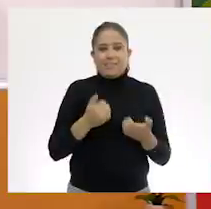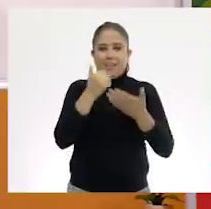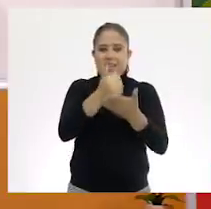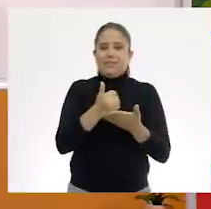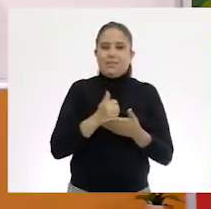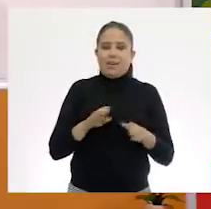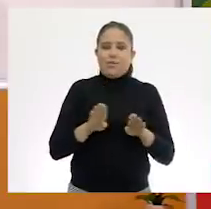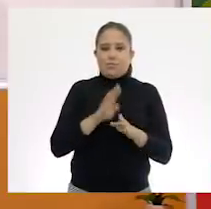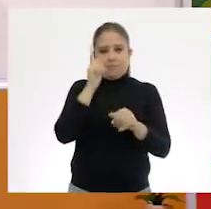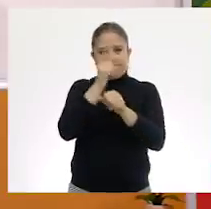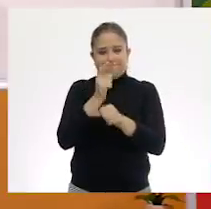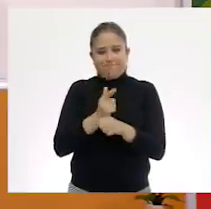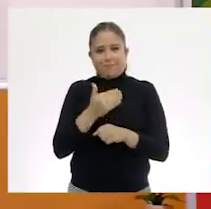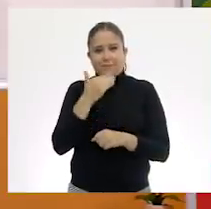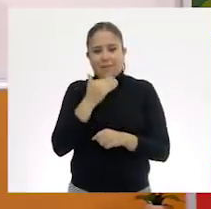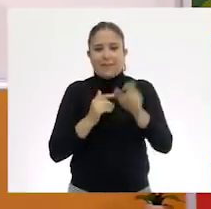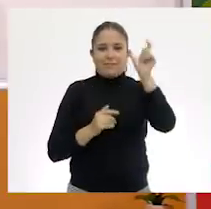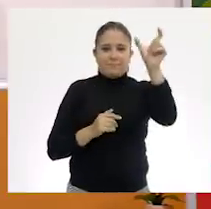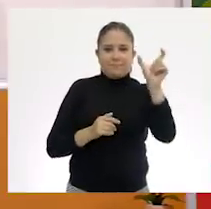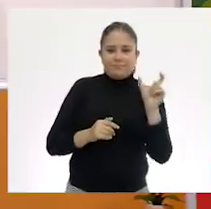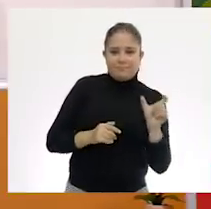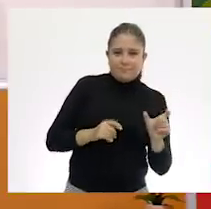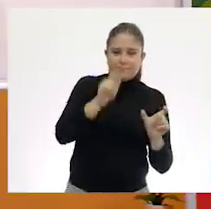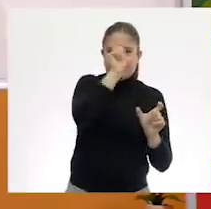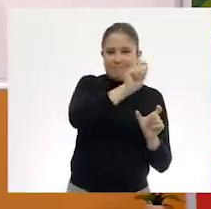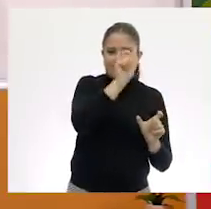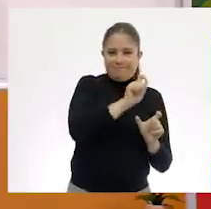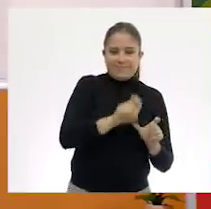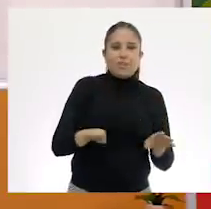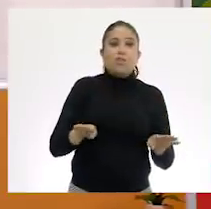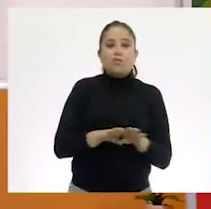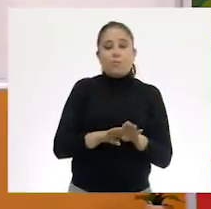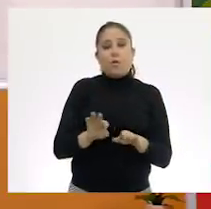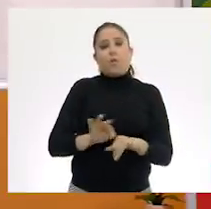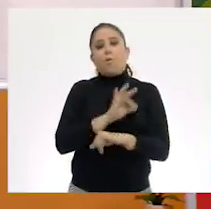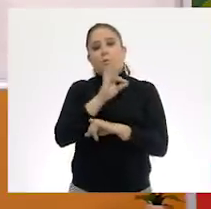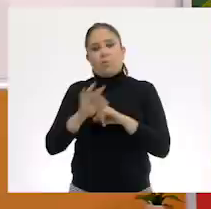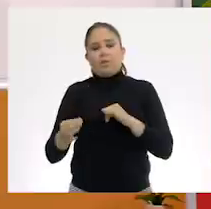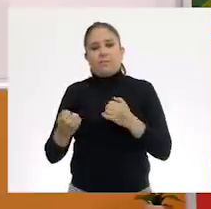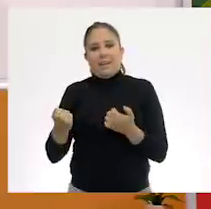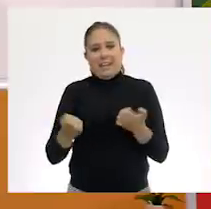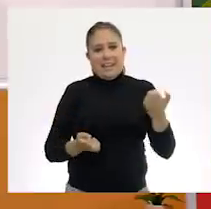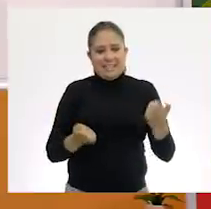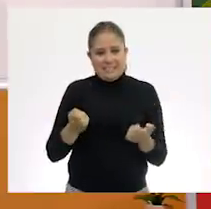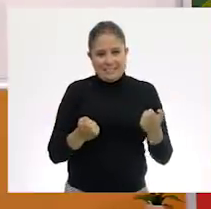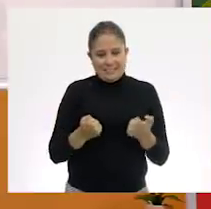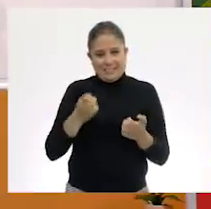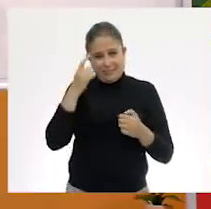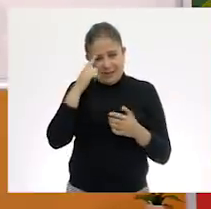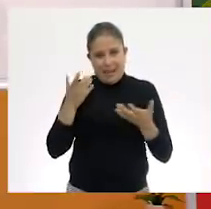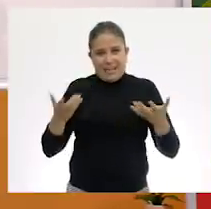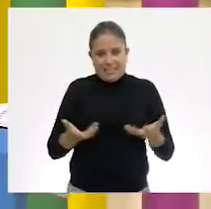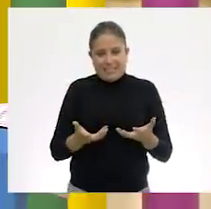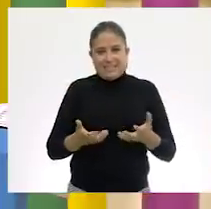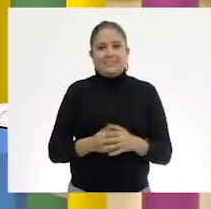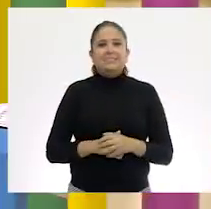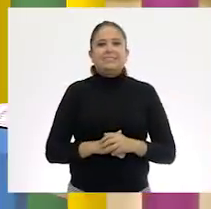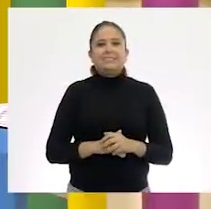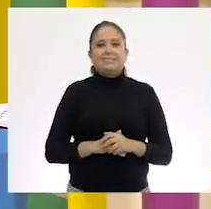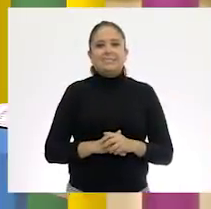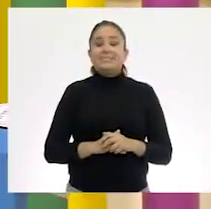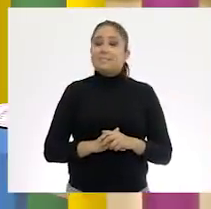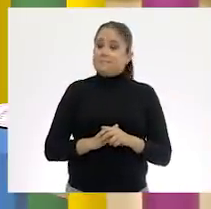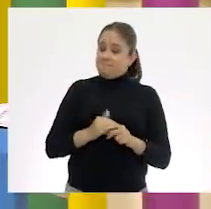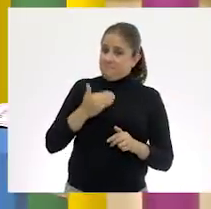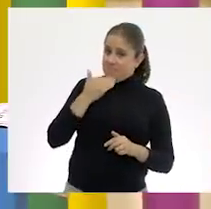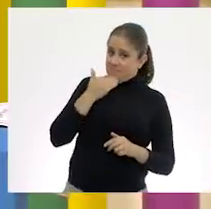ayudar a identificar bien los datos, cómo deben ir escritos. Y al final vamos a volver a hacer un ejercicio donde esto también lo vamos a poner en práctica. Ah, oye, pero me